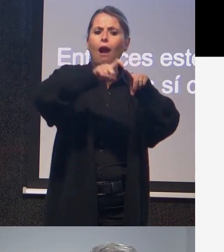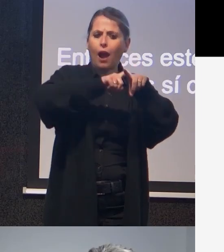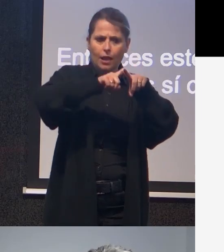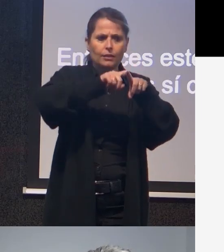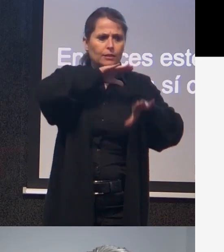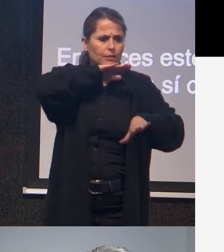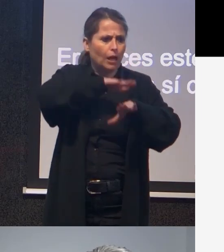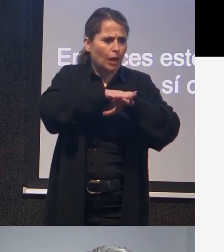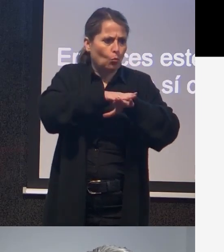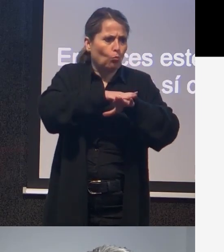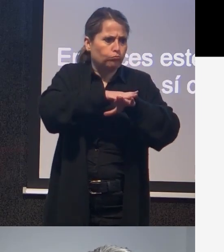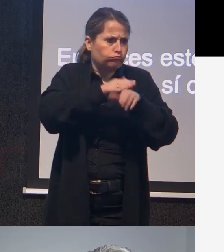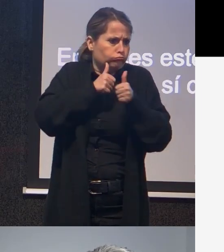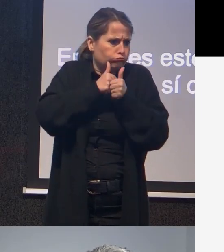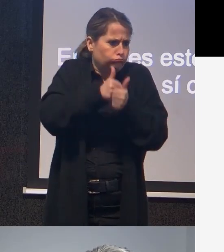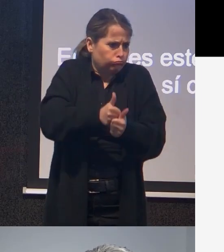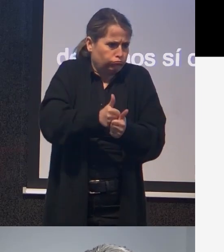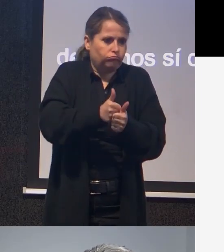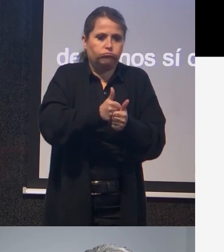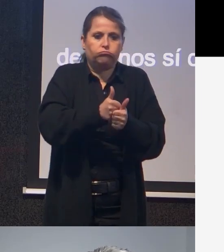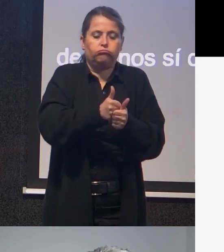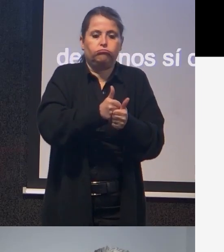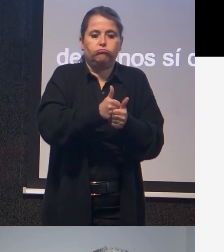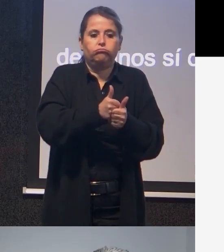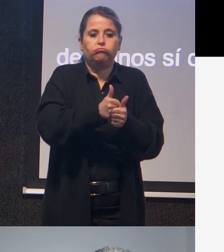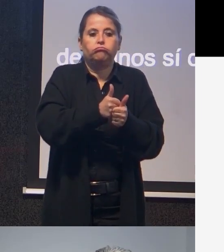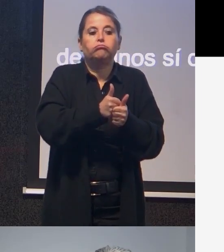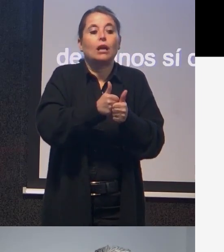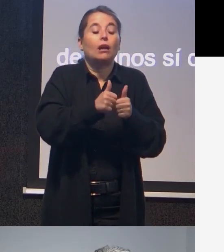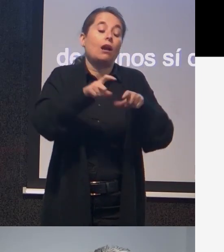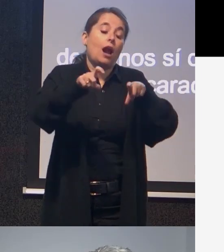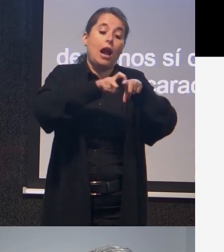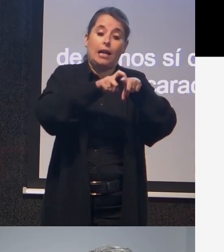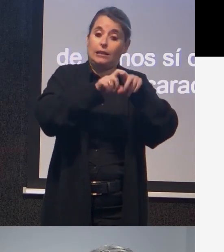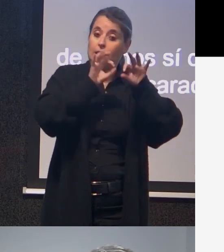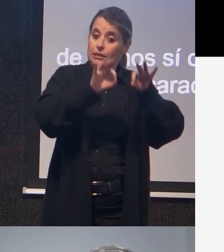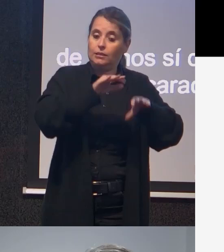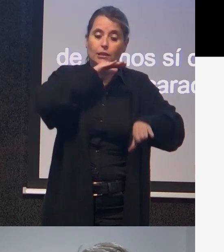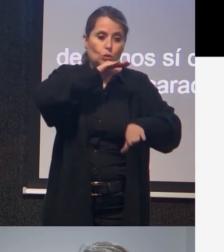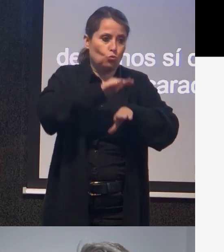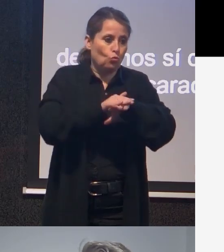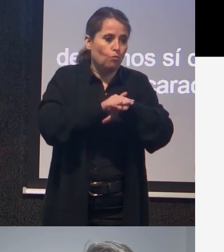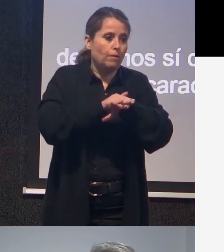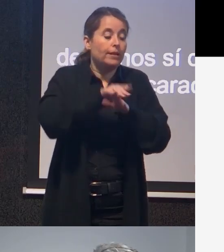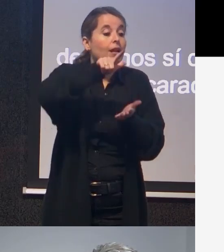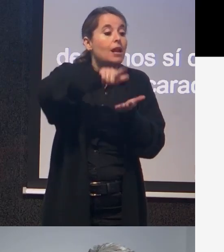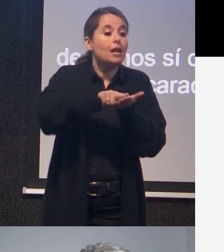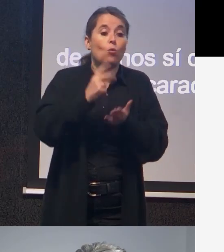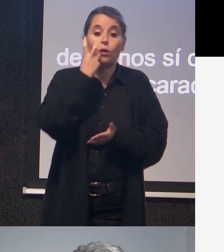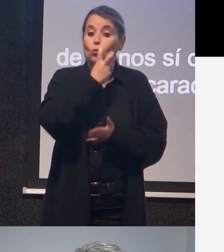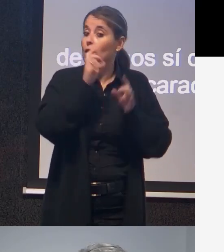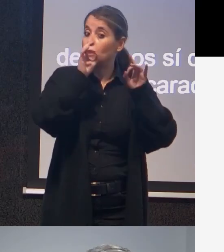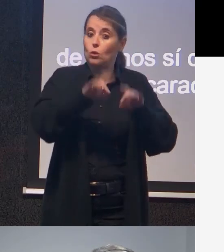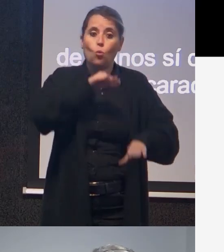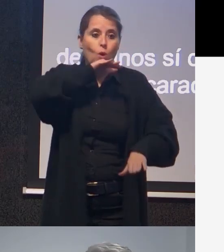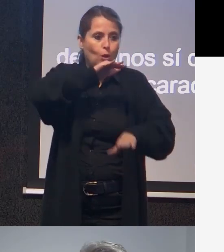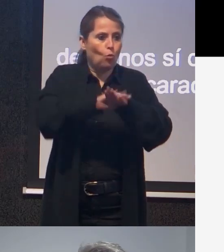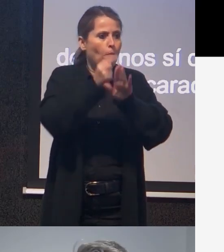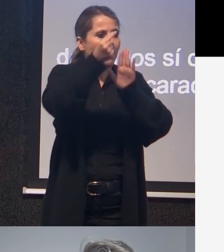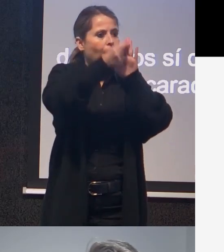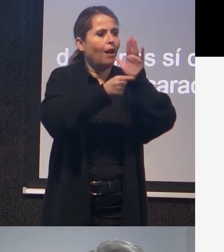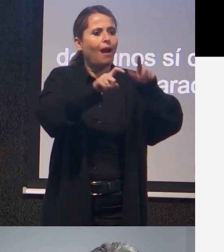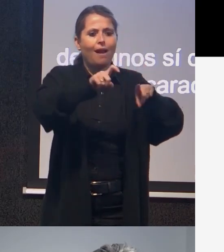se han dicho que son características de las lenguas orales. Por